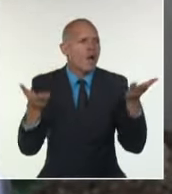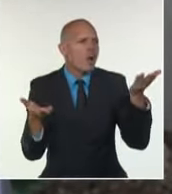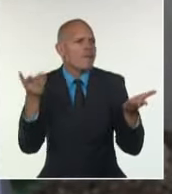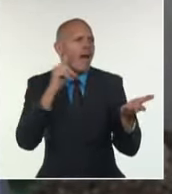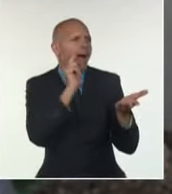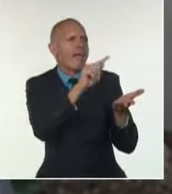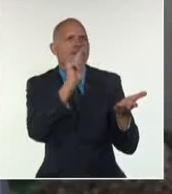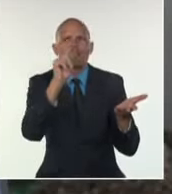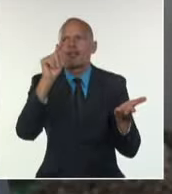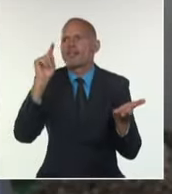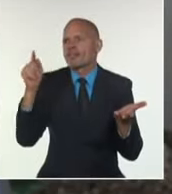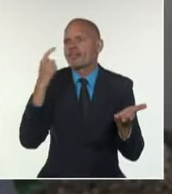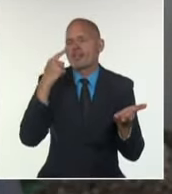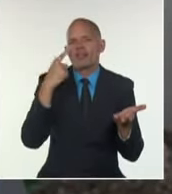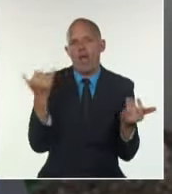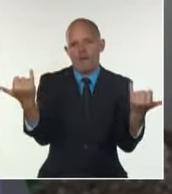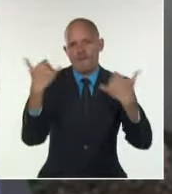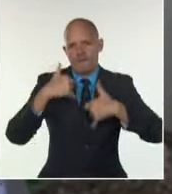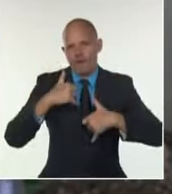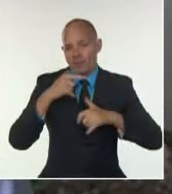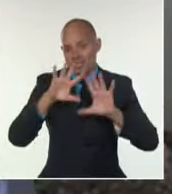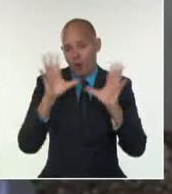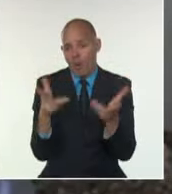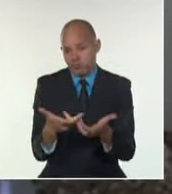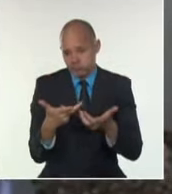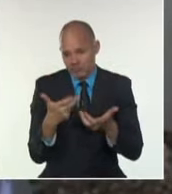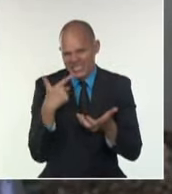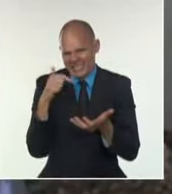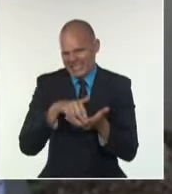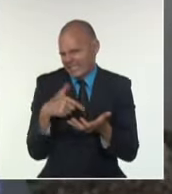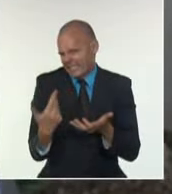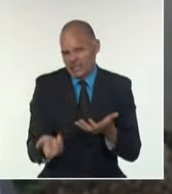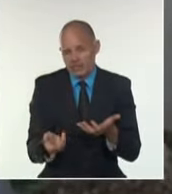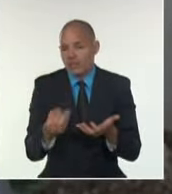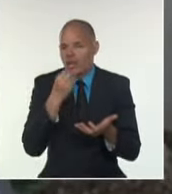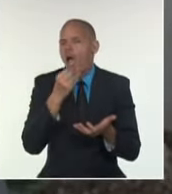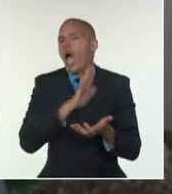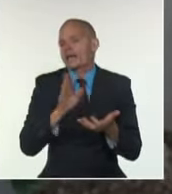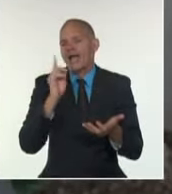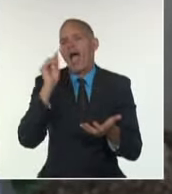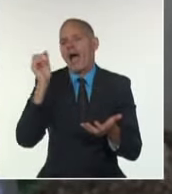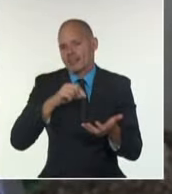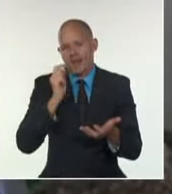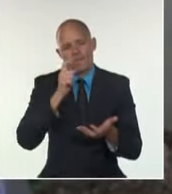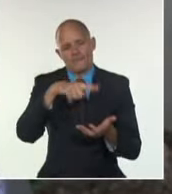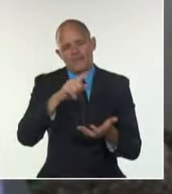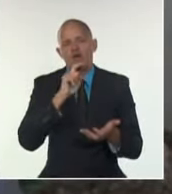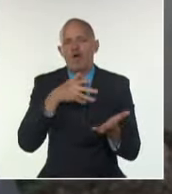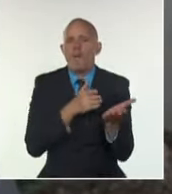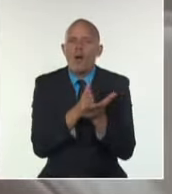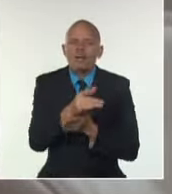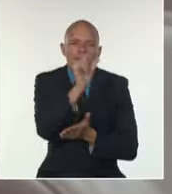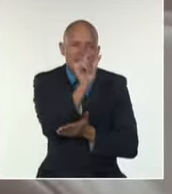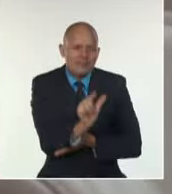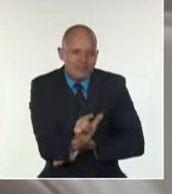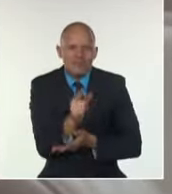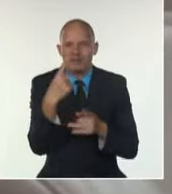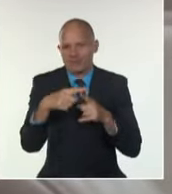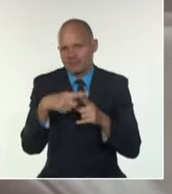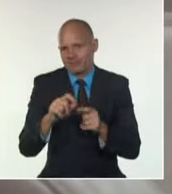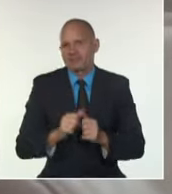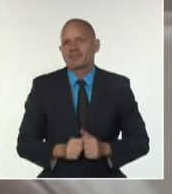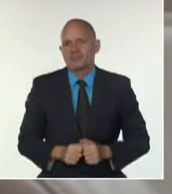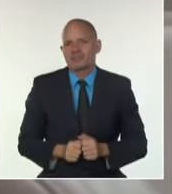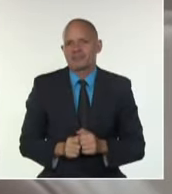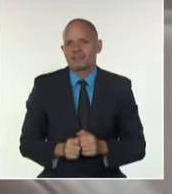capaces de, con esta cantidad de datos recogidos, emitir mejores diagnósticos, mejor seguimiento del paciente. Desde sus